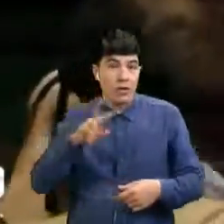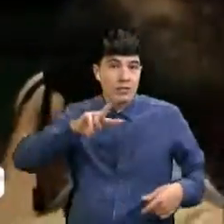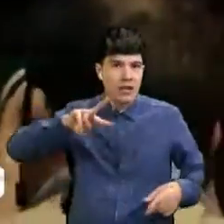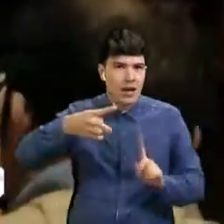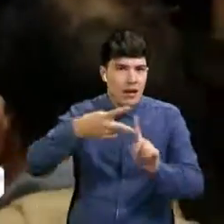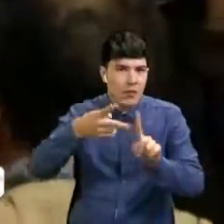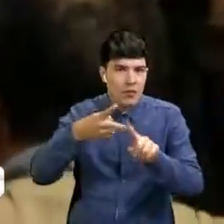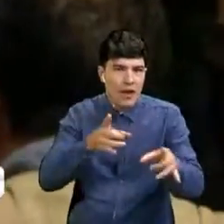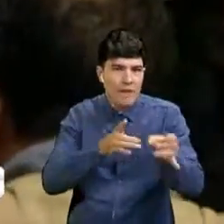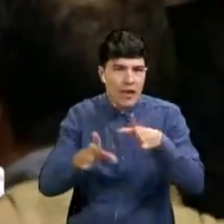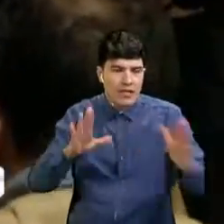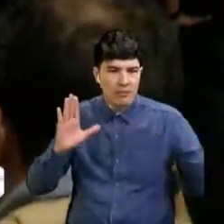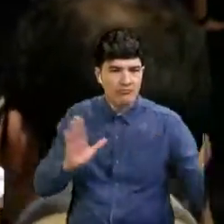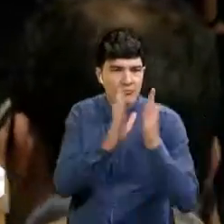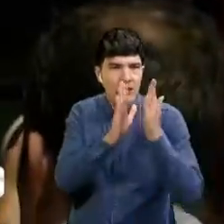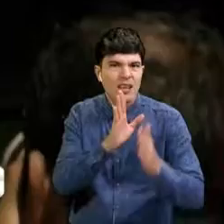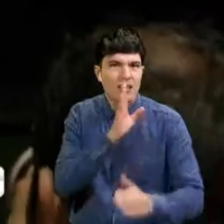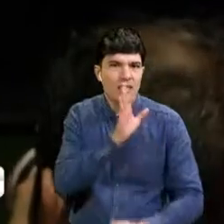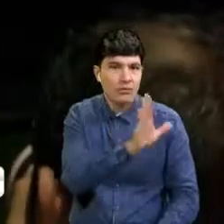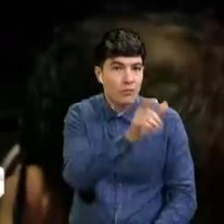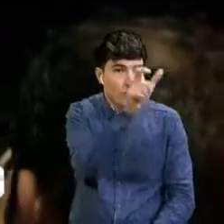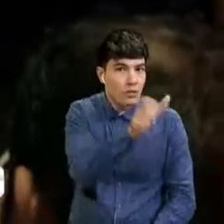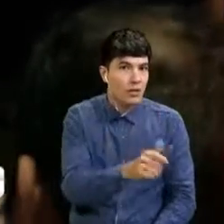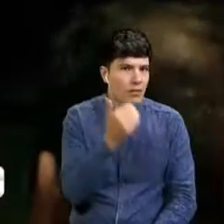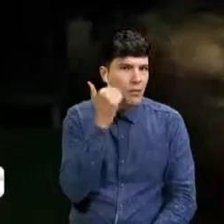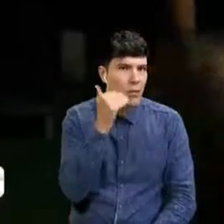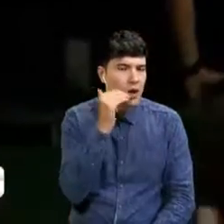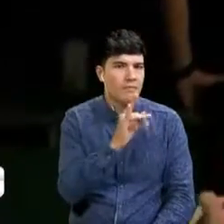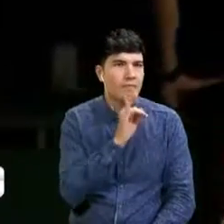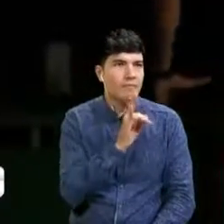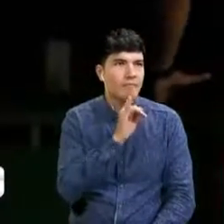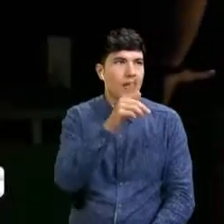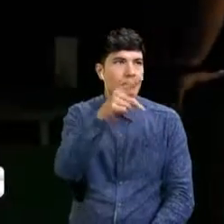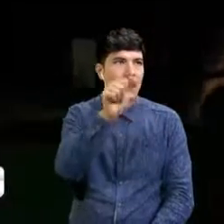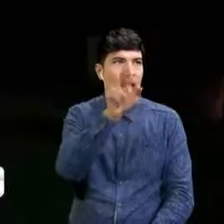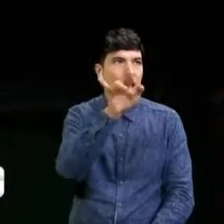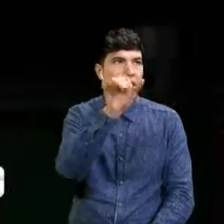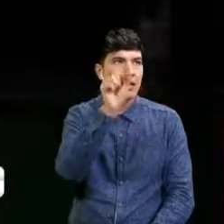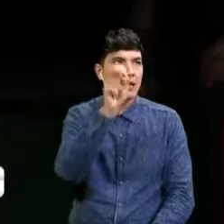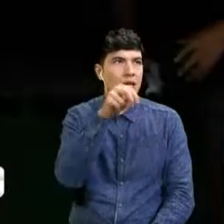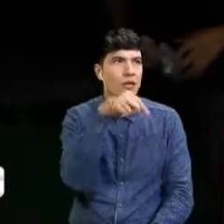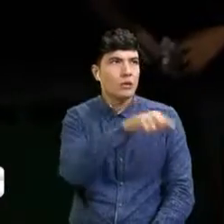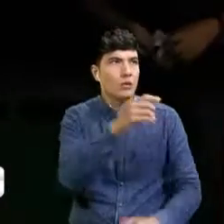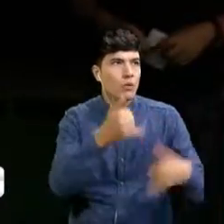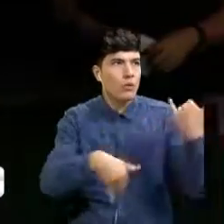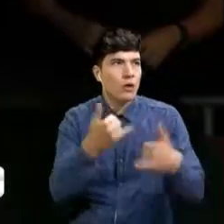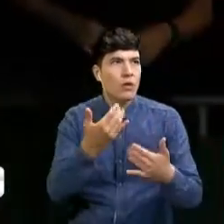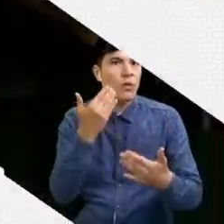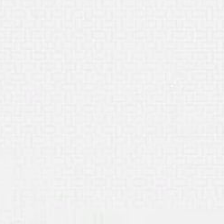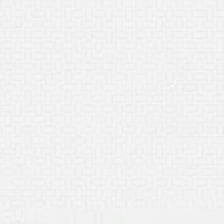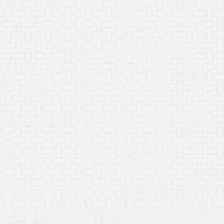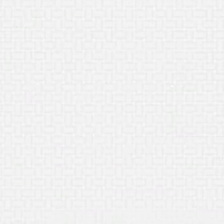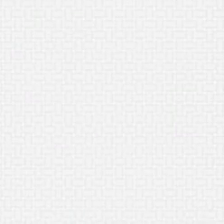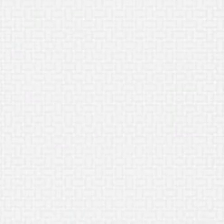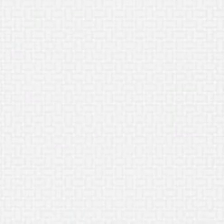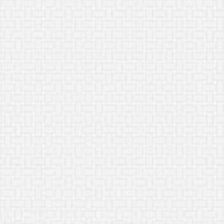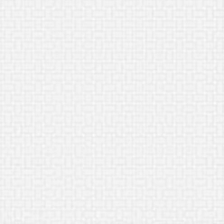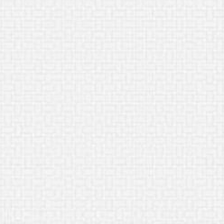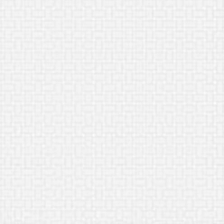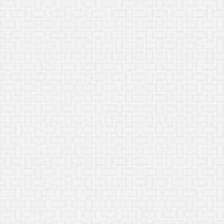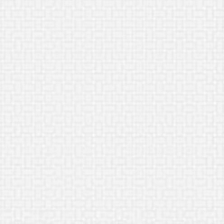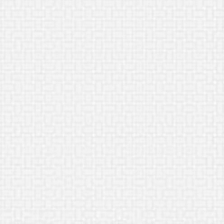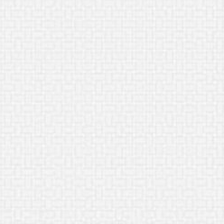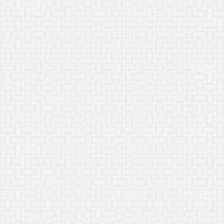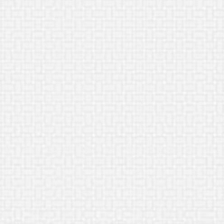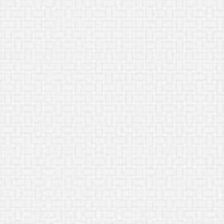del torneo profesional futuro a la norteamericana que harían pierre louis este juego se disputará a las 2 de la tarde en antro